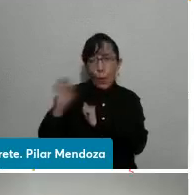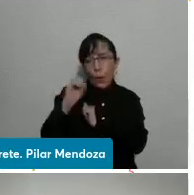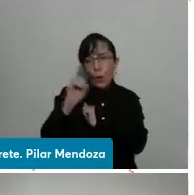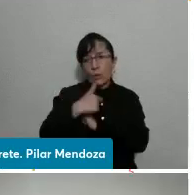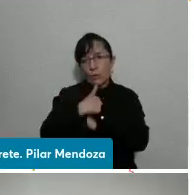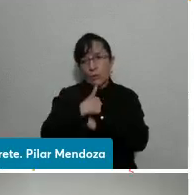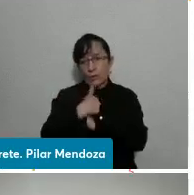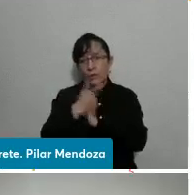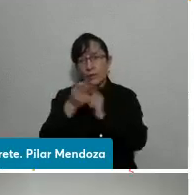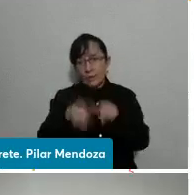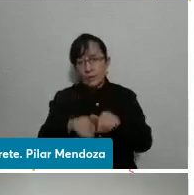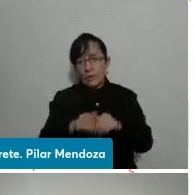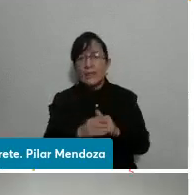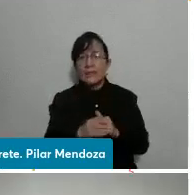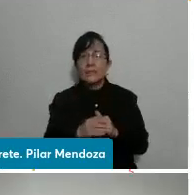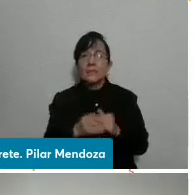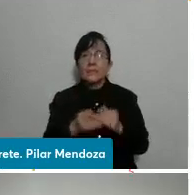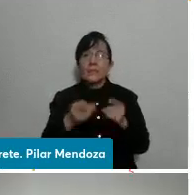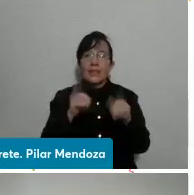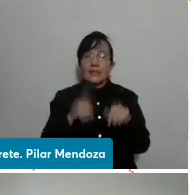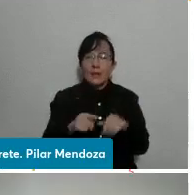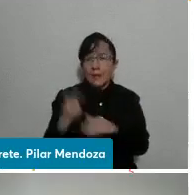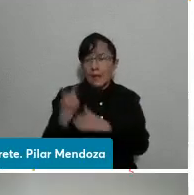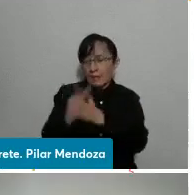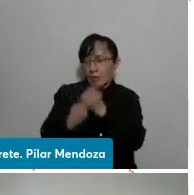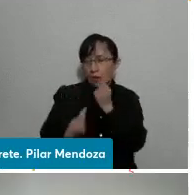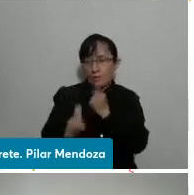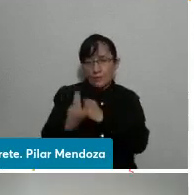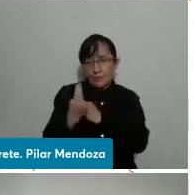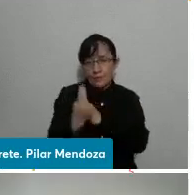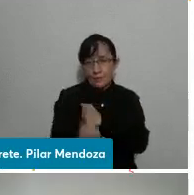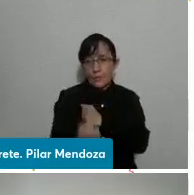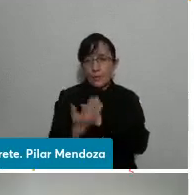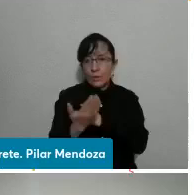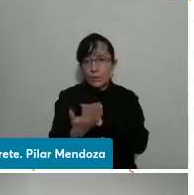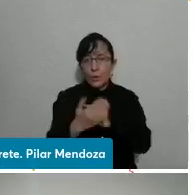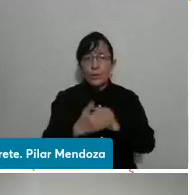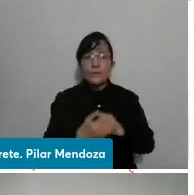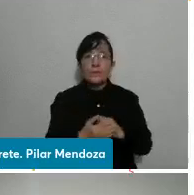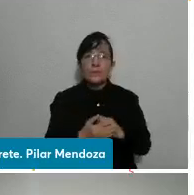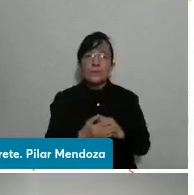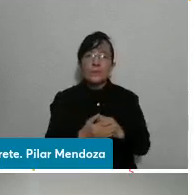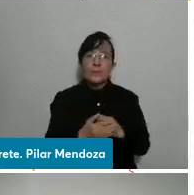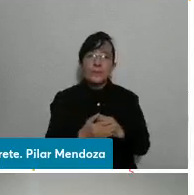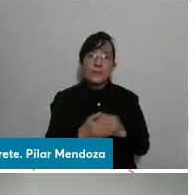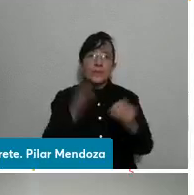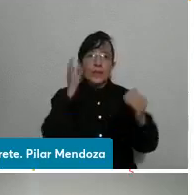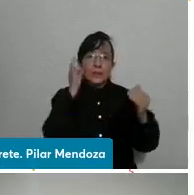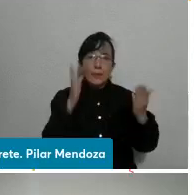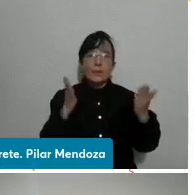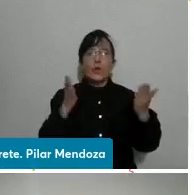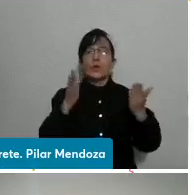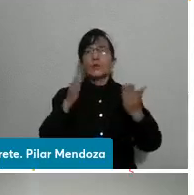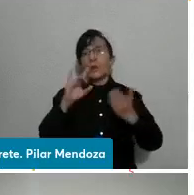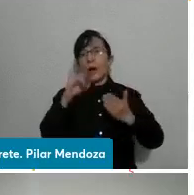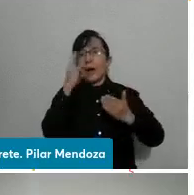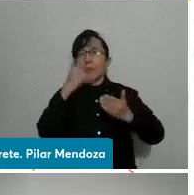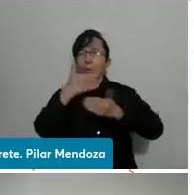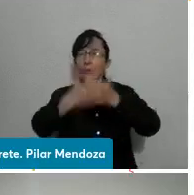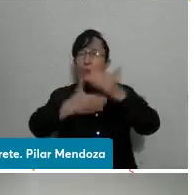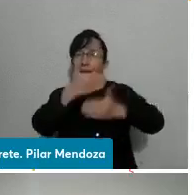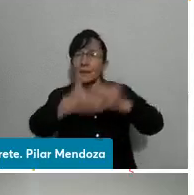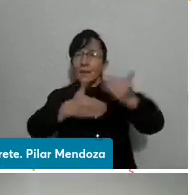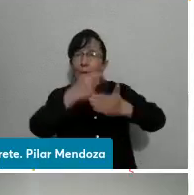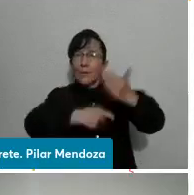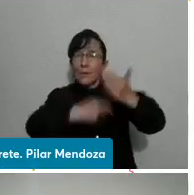esa retroalimentación va de un par, ¿sí? Cuando de pronto hay que corregir algún procedimiento, o hay